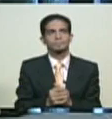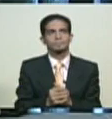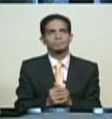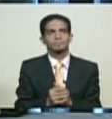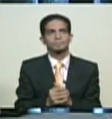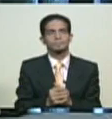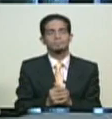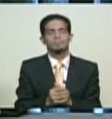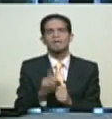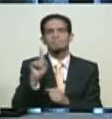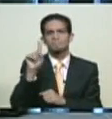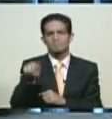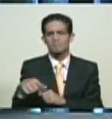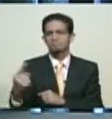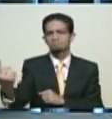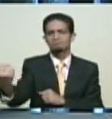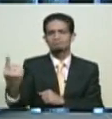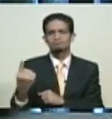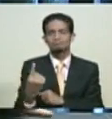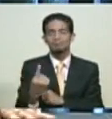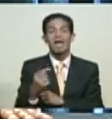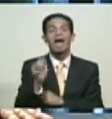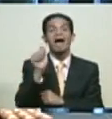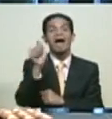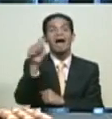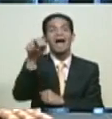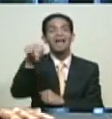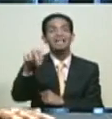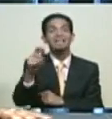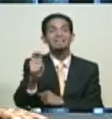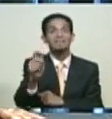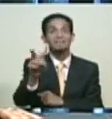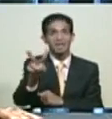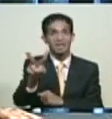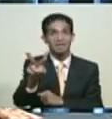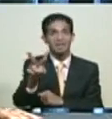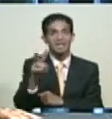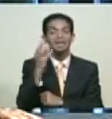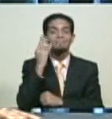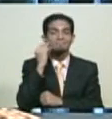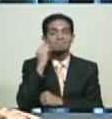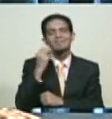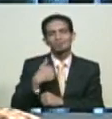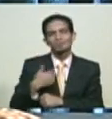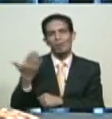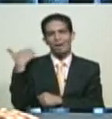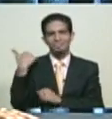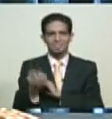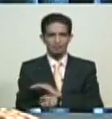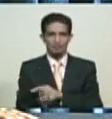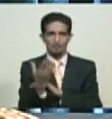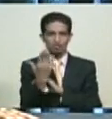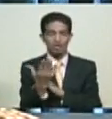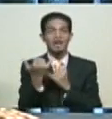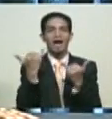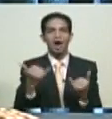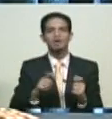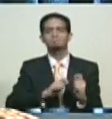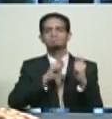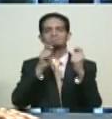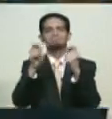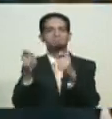también por aquí está la televisora ntv es una experiencia que me tocó a mí fundar ahora la preside